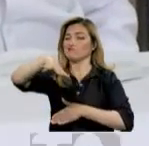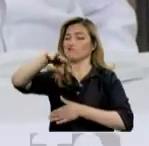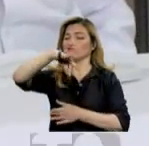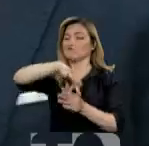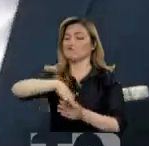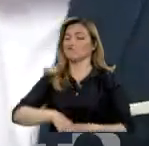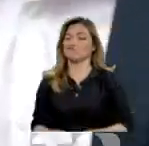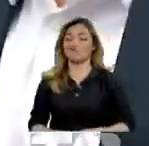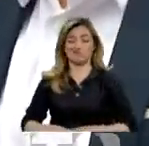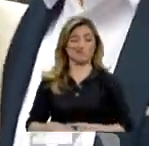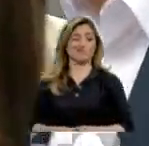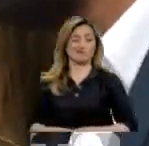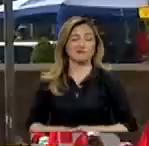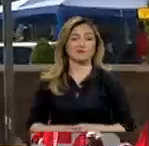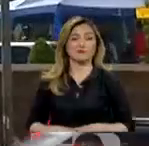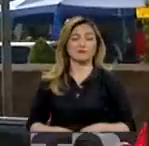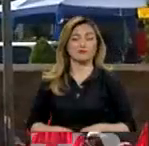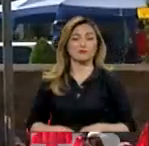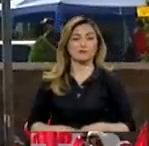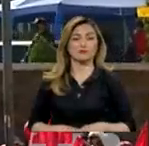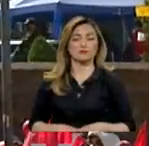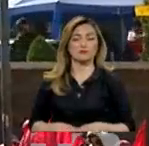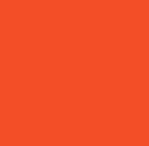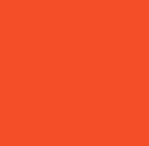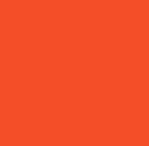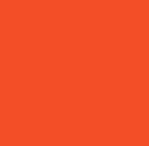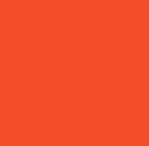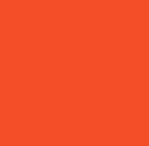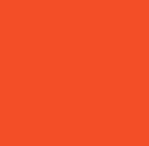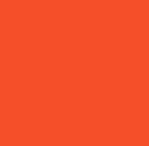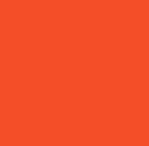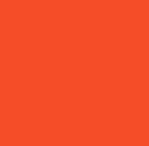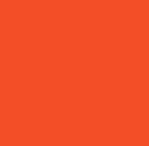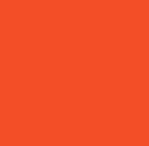sufragio en quito mare gracia costa 24 horas